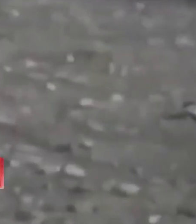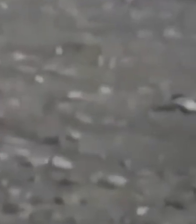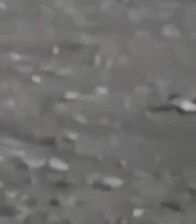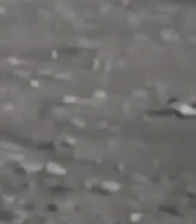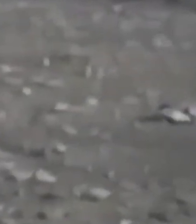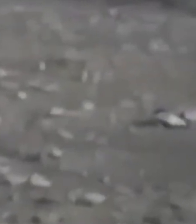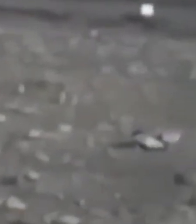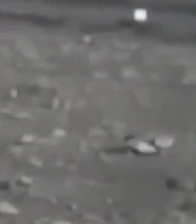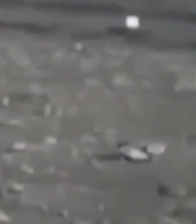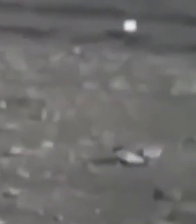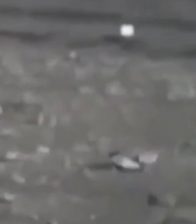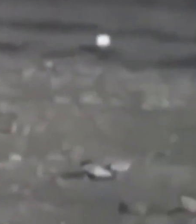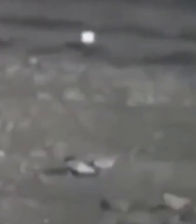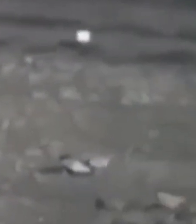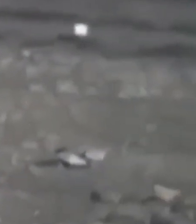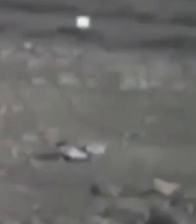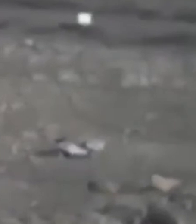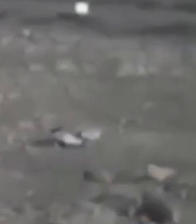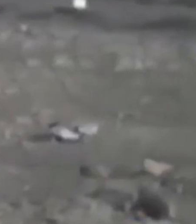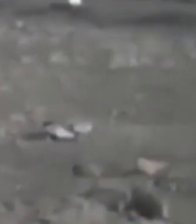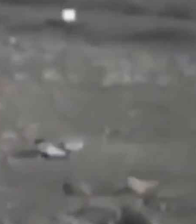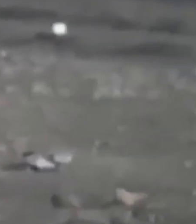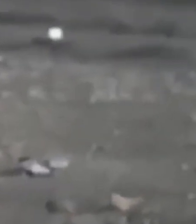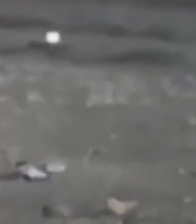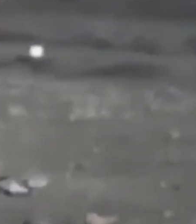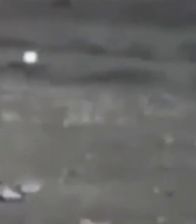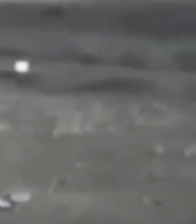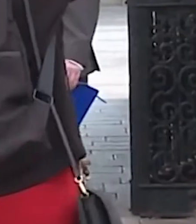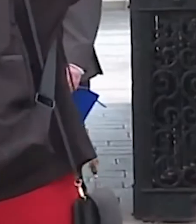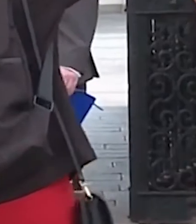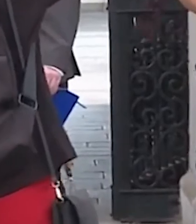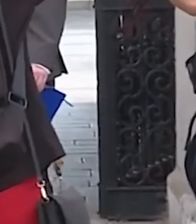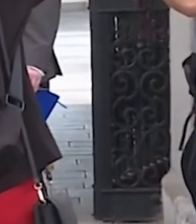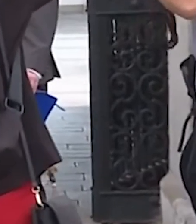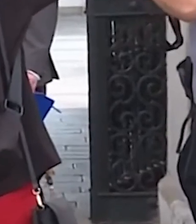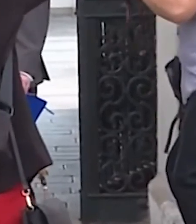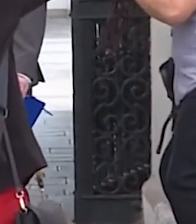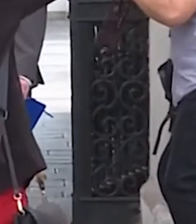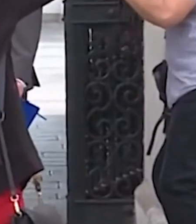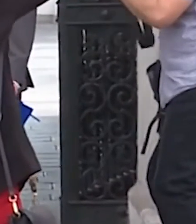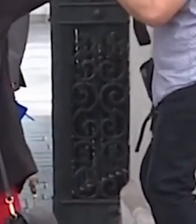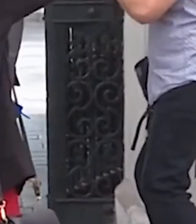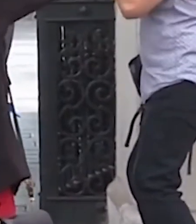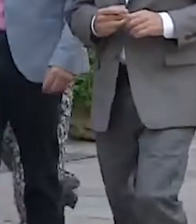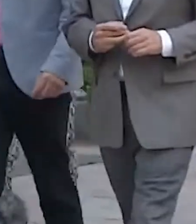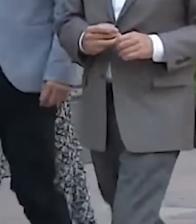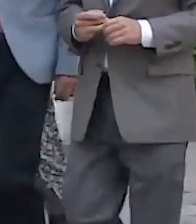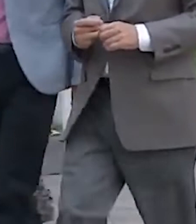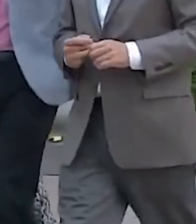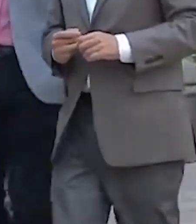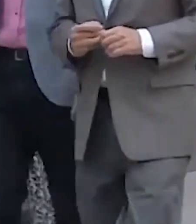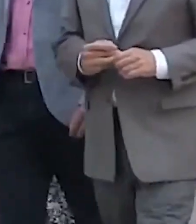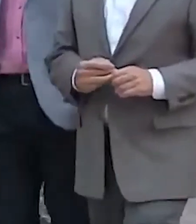Siches sobre un vuelo con ciudadanos extranjeros que regresó al país con las mismas personas. La ministra pidió disculpas y explicó que